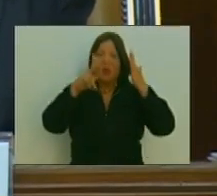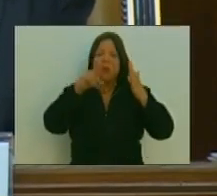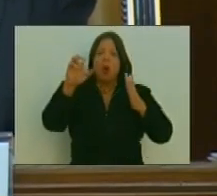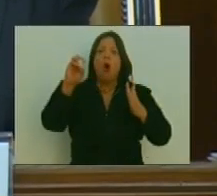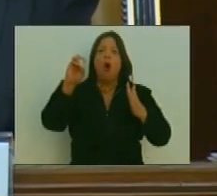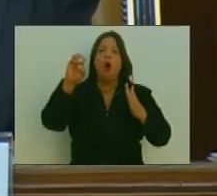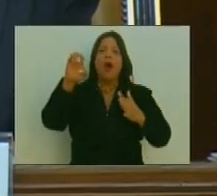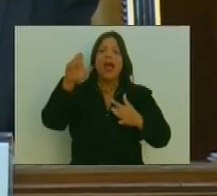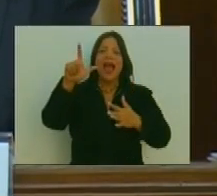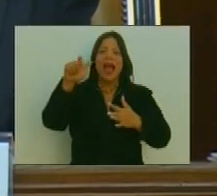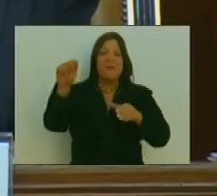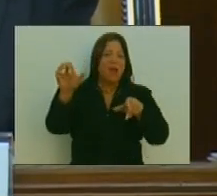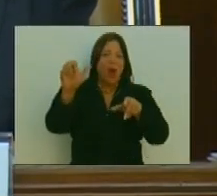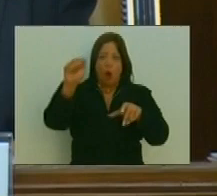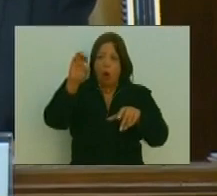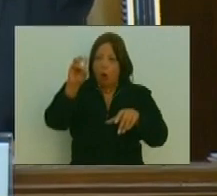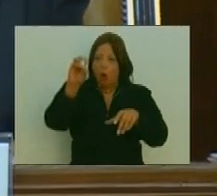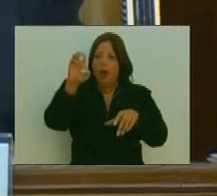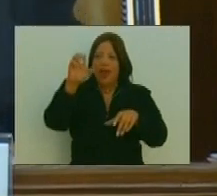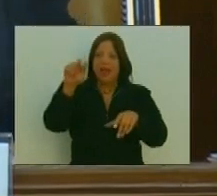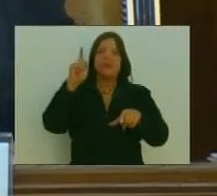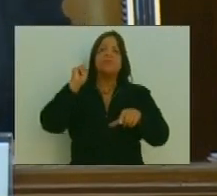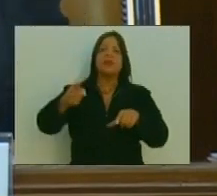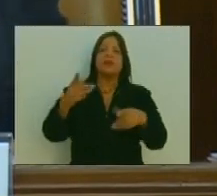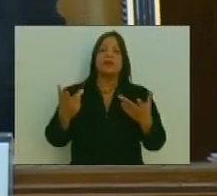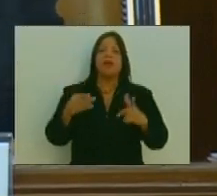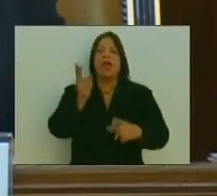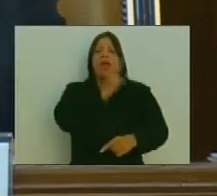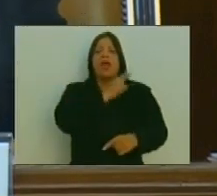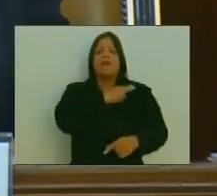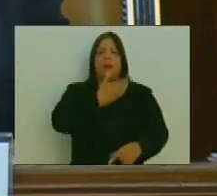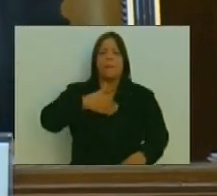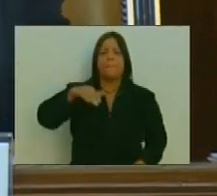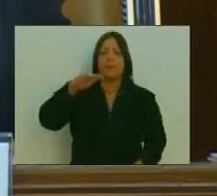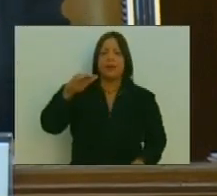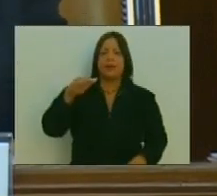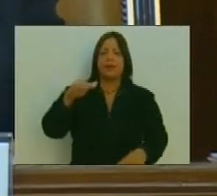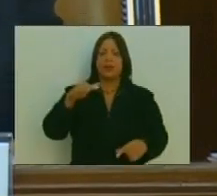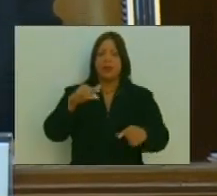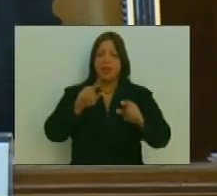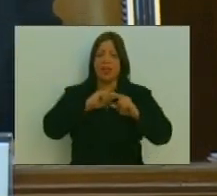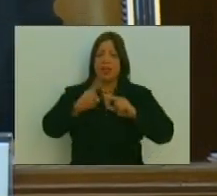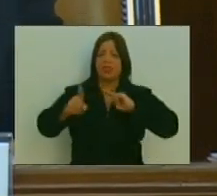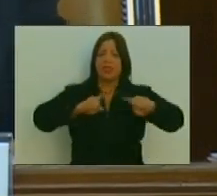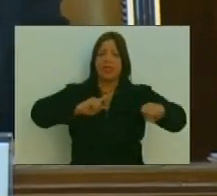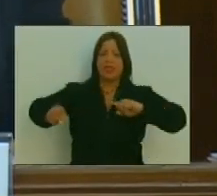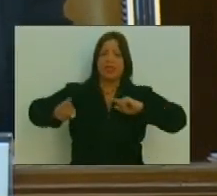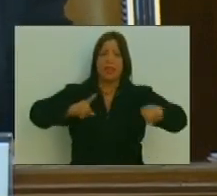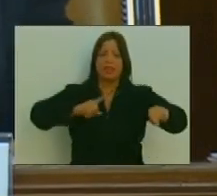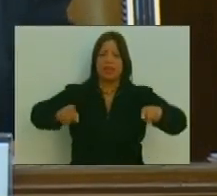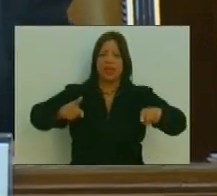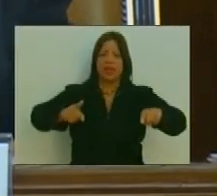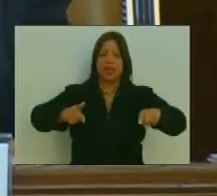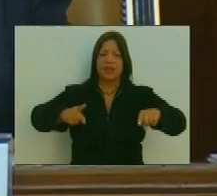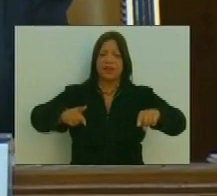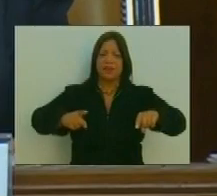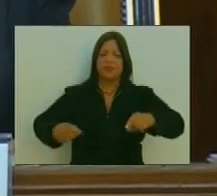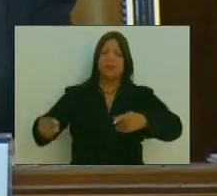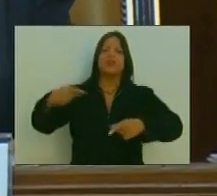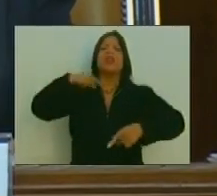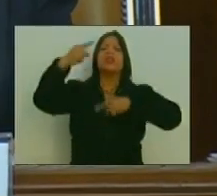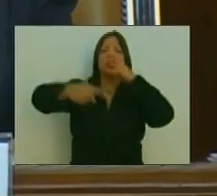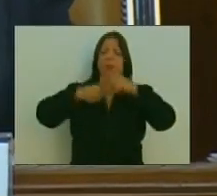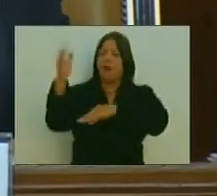decimos, por instrucción del jefe de Estado que ha dado a la comitiva venezolana, que levantamos y